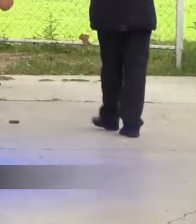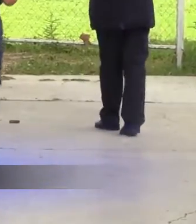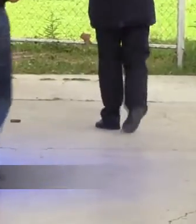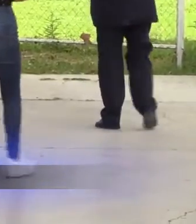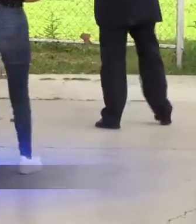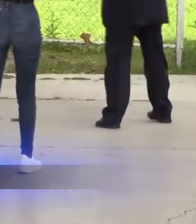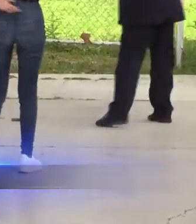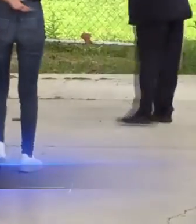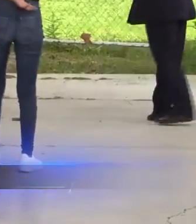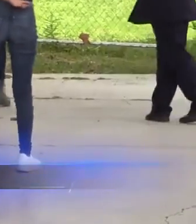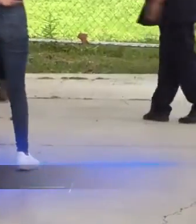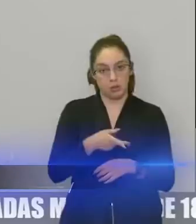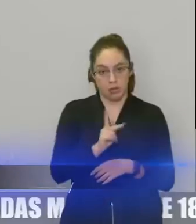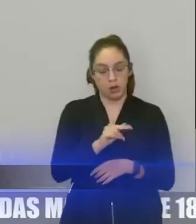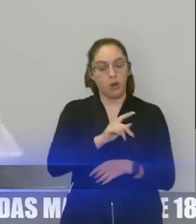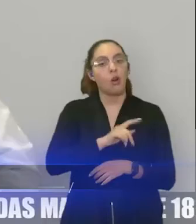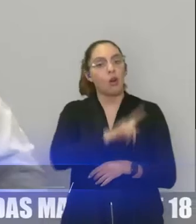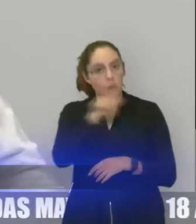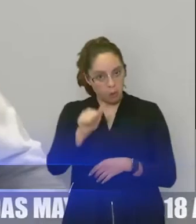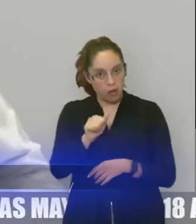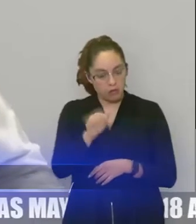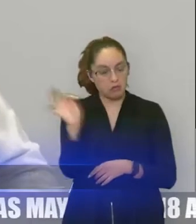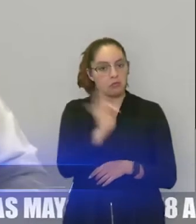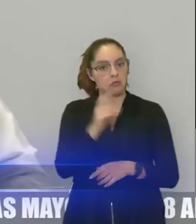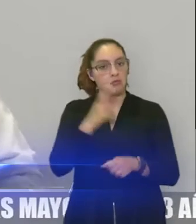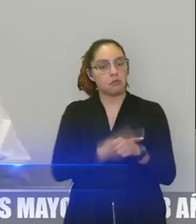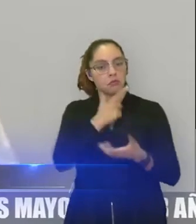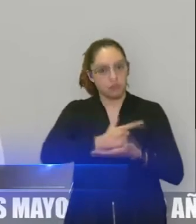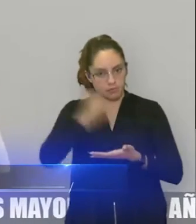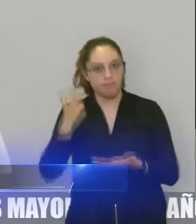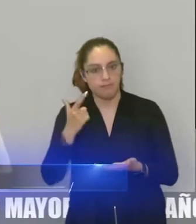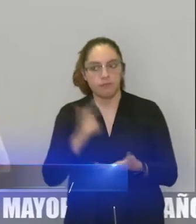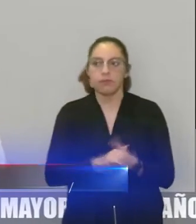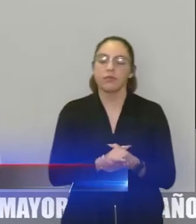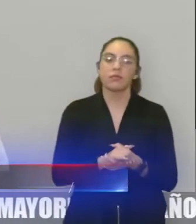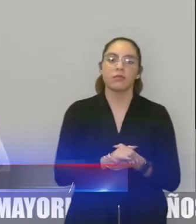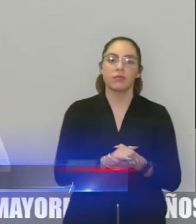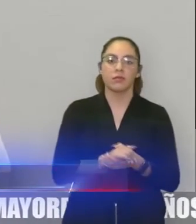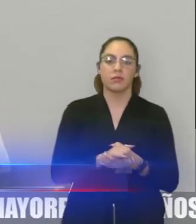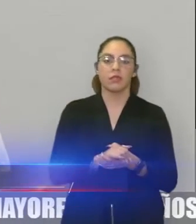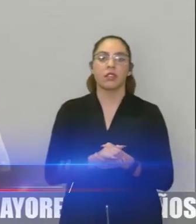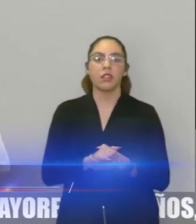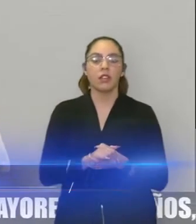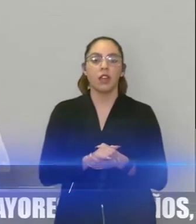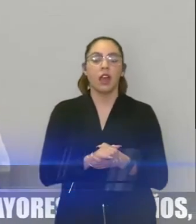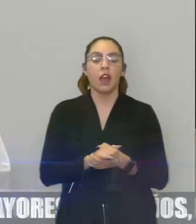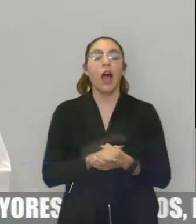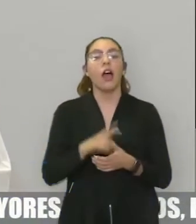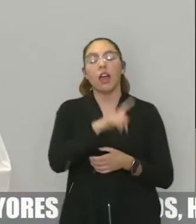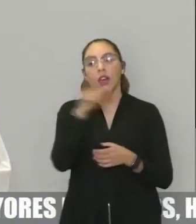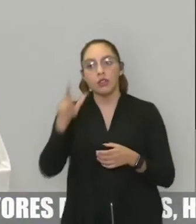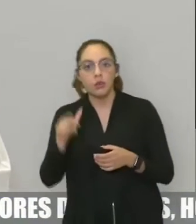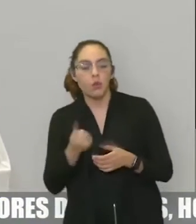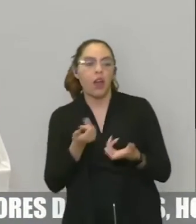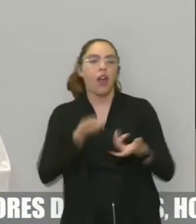y que también pudieran presentar formas graves entonces esta parte realmente es muy importante y va a venir a favorecer también a contribuir